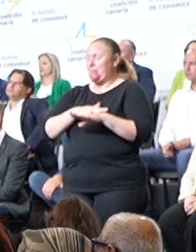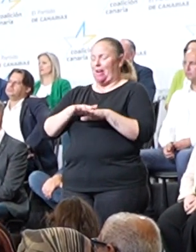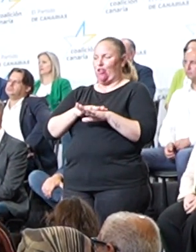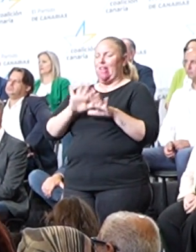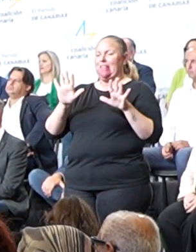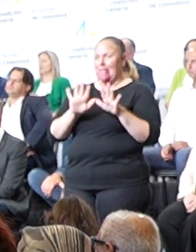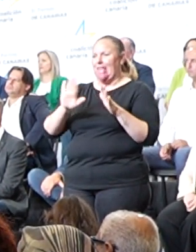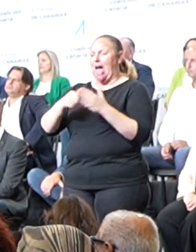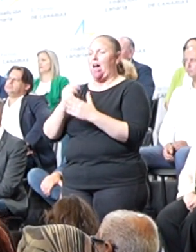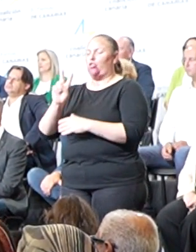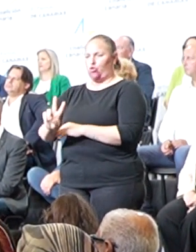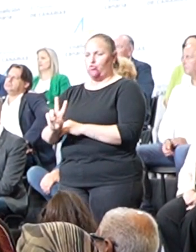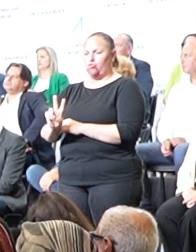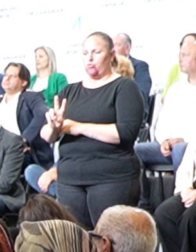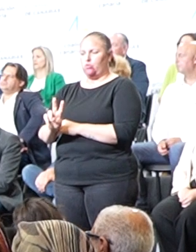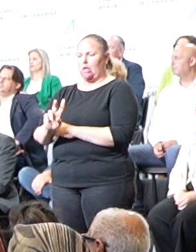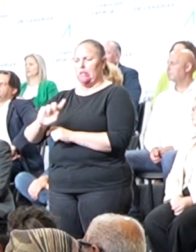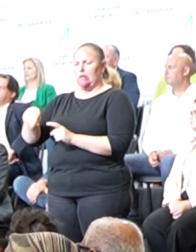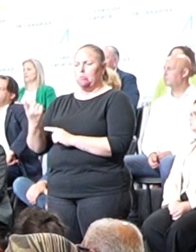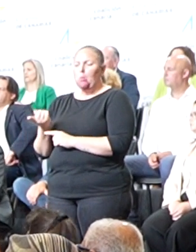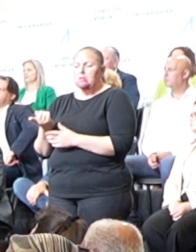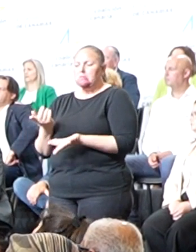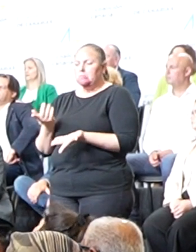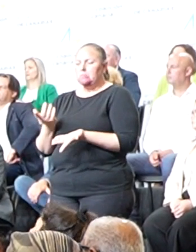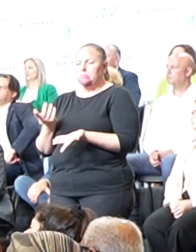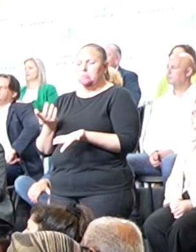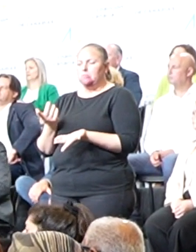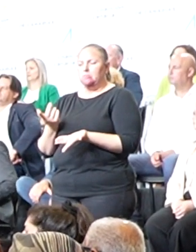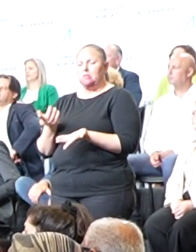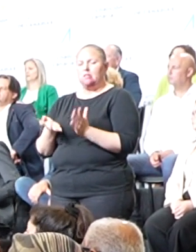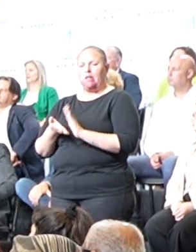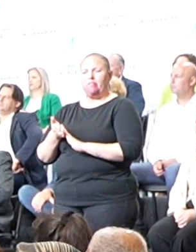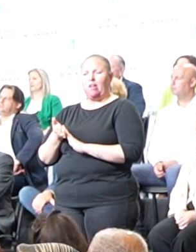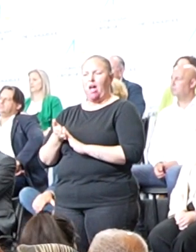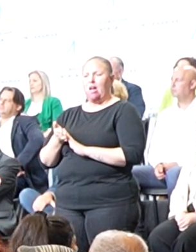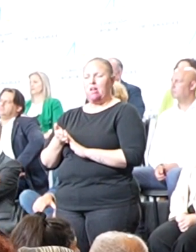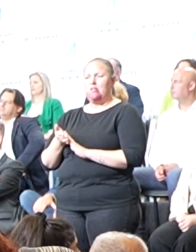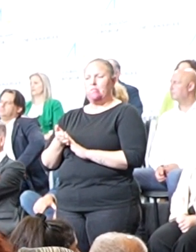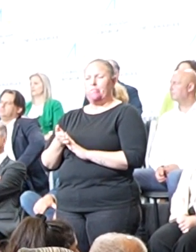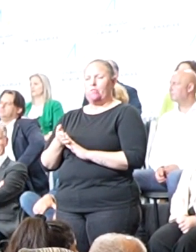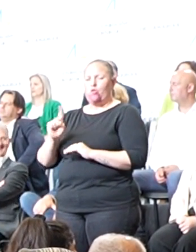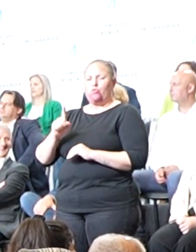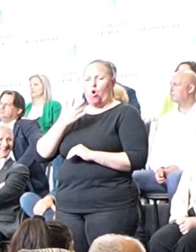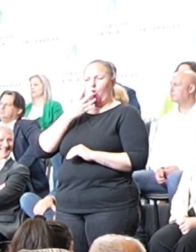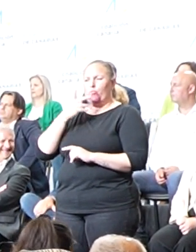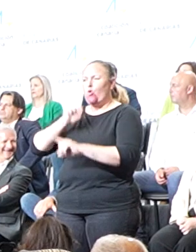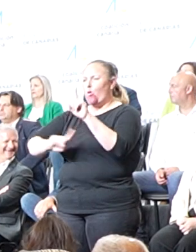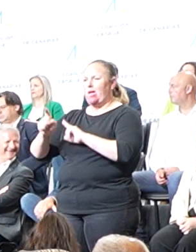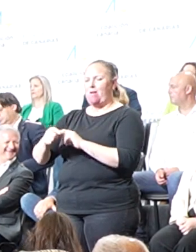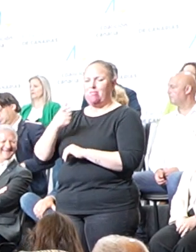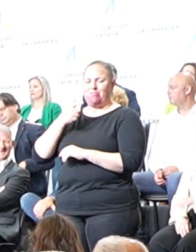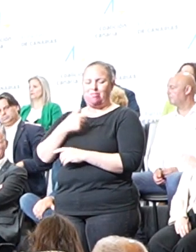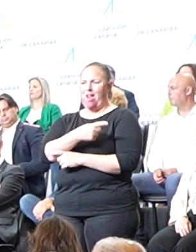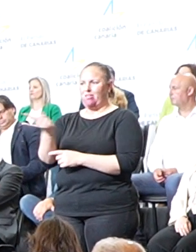de 10 a 2. Y después, no, si va, y después no se sabe, no ha dado, no conoce los problemas de nuestra